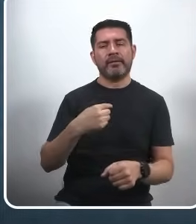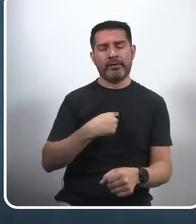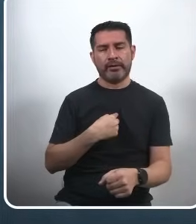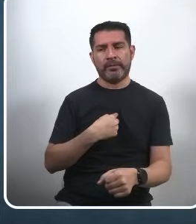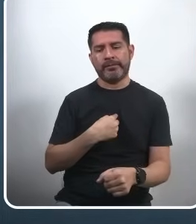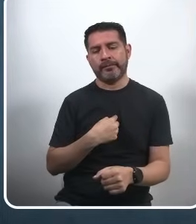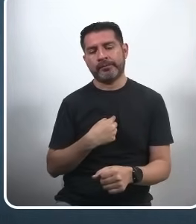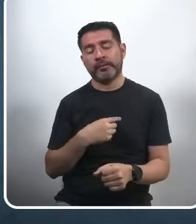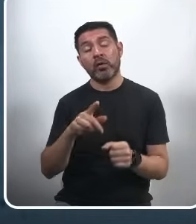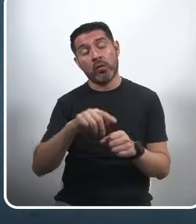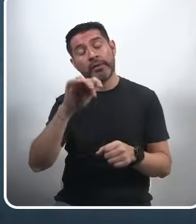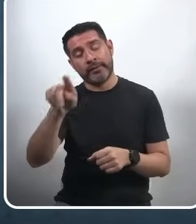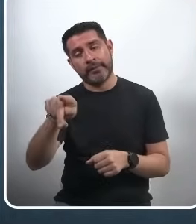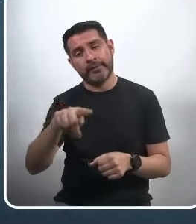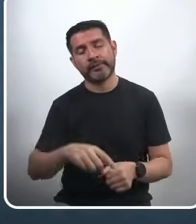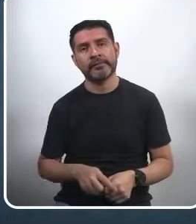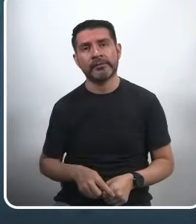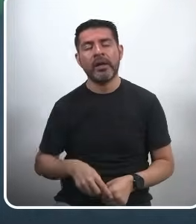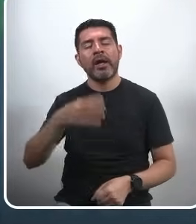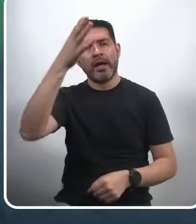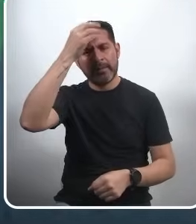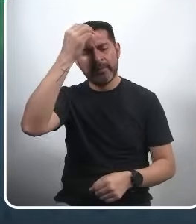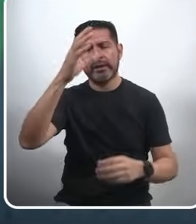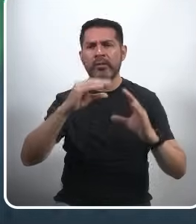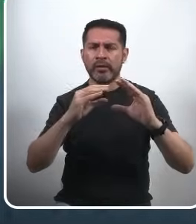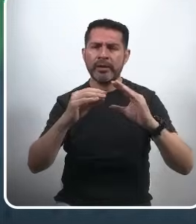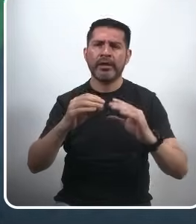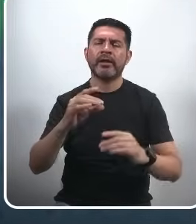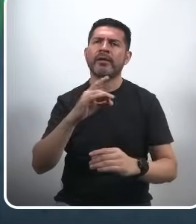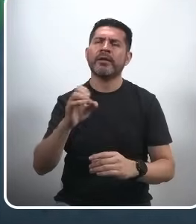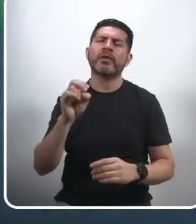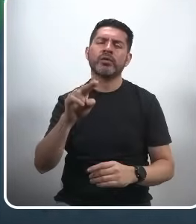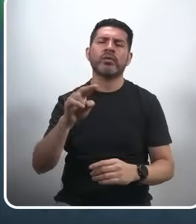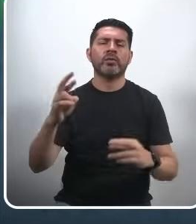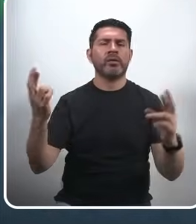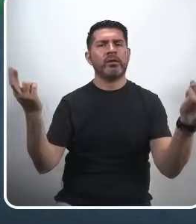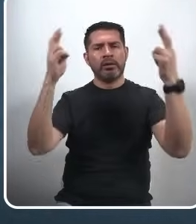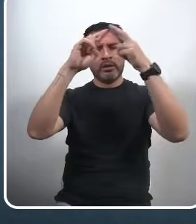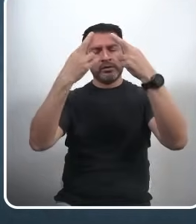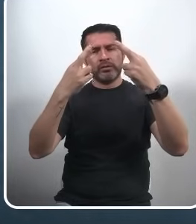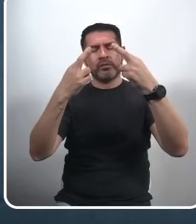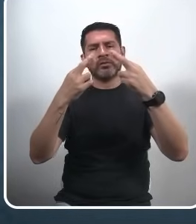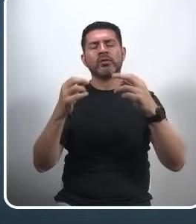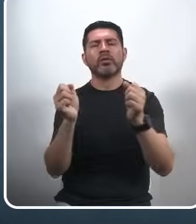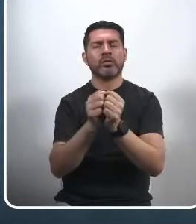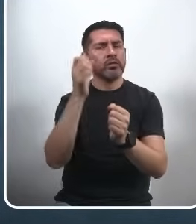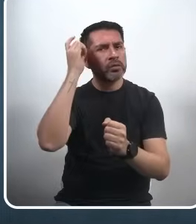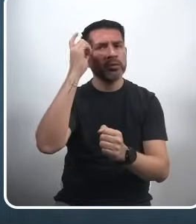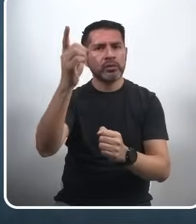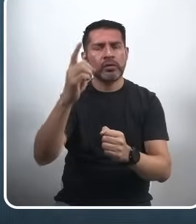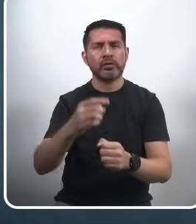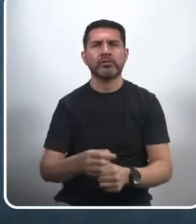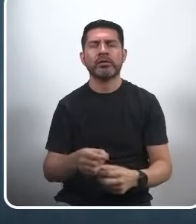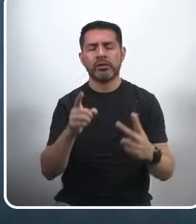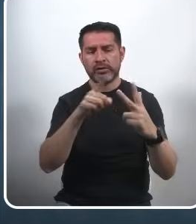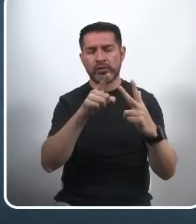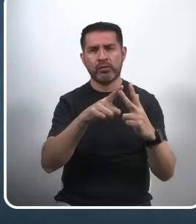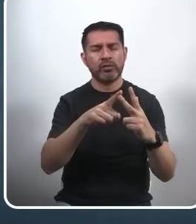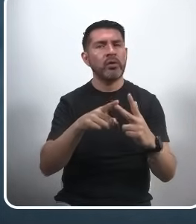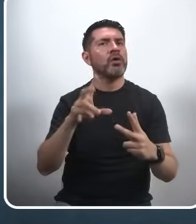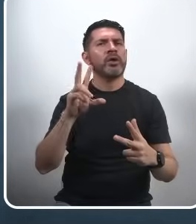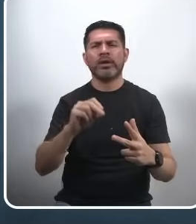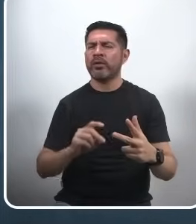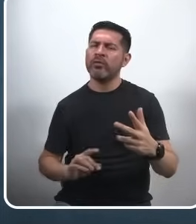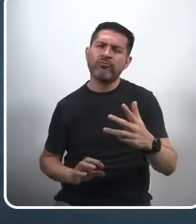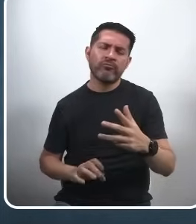madura, aprende a cuidar de tu relación con Dios y estar pendiente de otros. Pero segundo, que no brote ninguna raíz